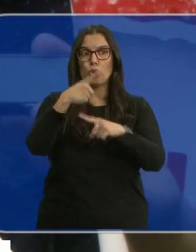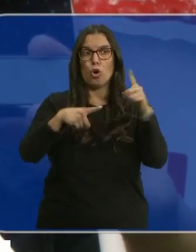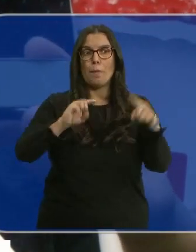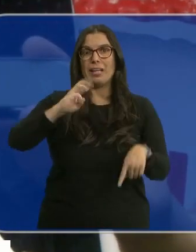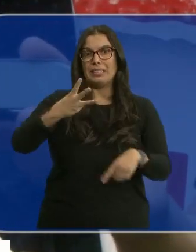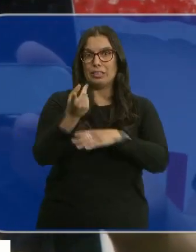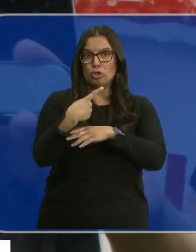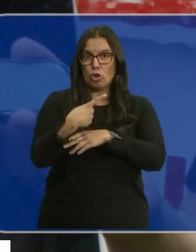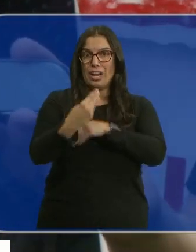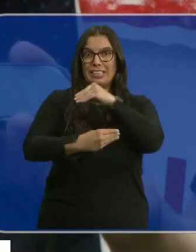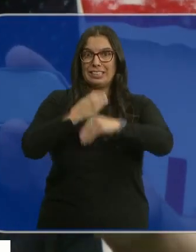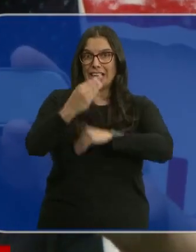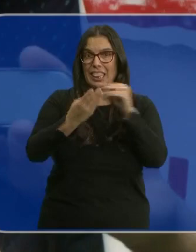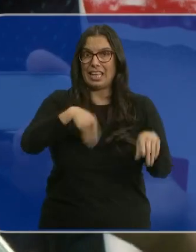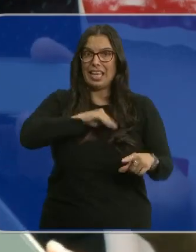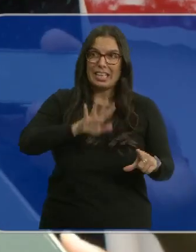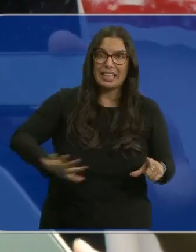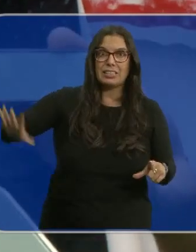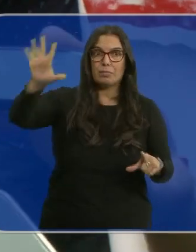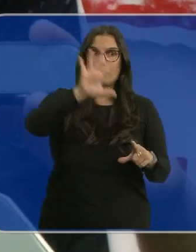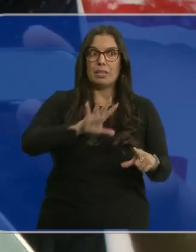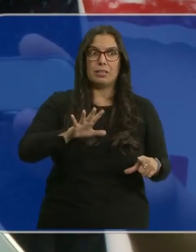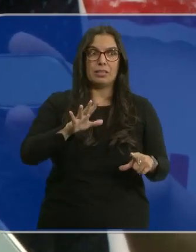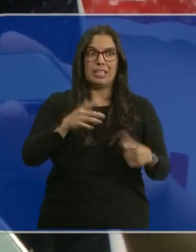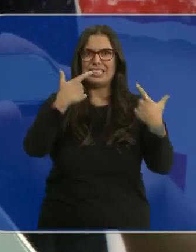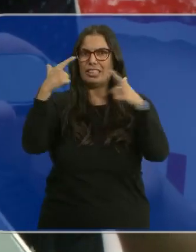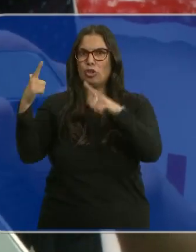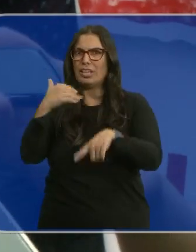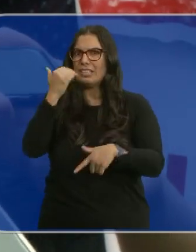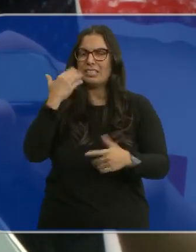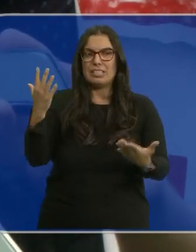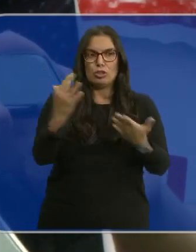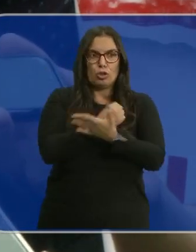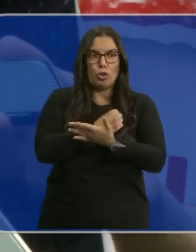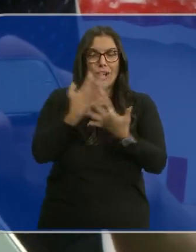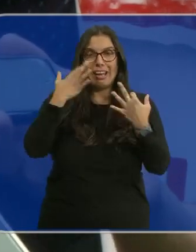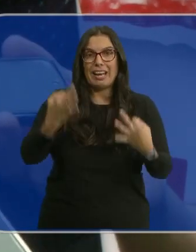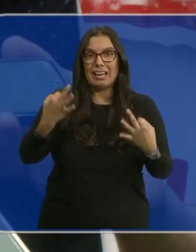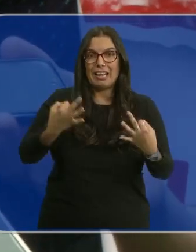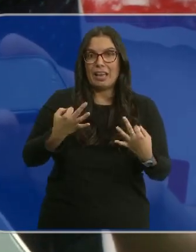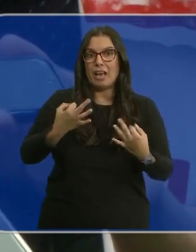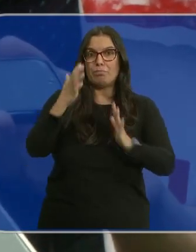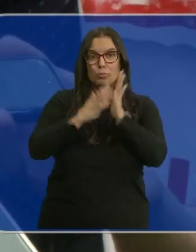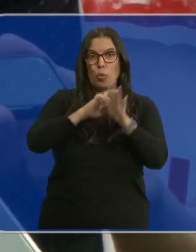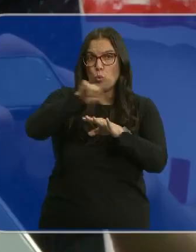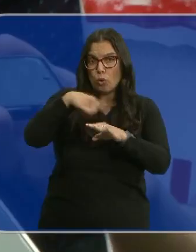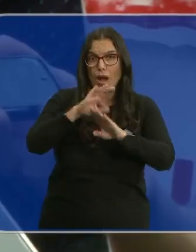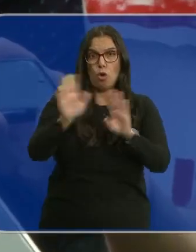la que se está haciendo en España en prácticamente todos los sectores, ¿no? Entonces, realmente es una hora. Yo creo